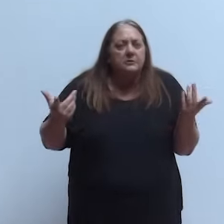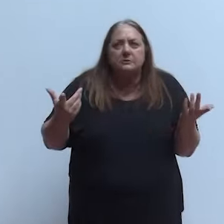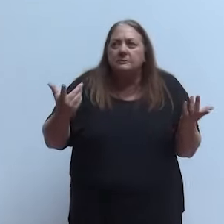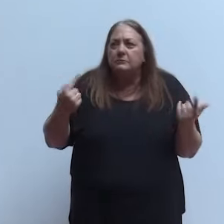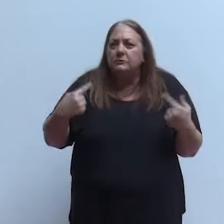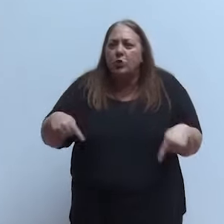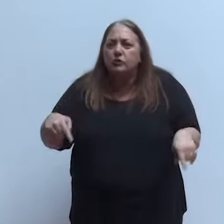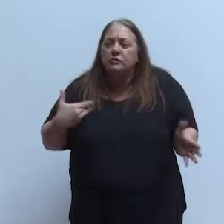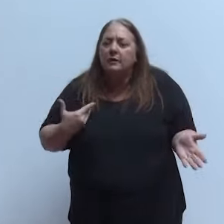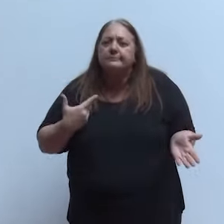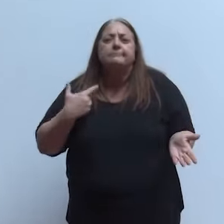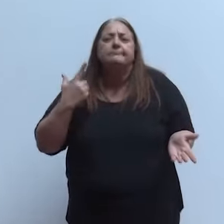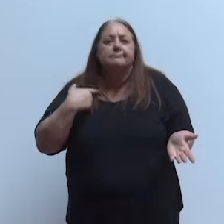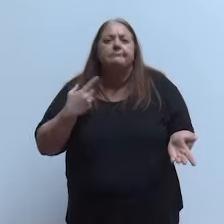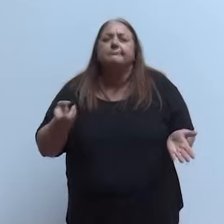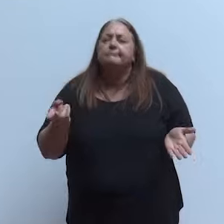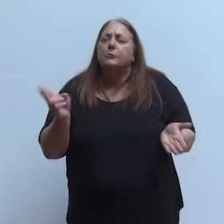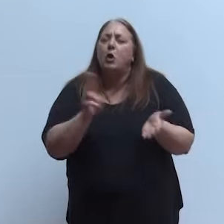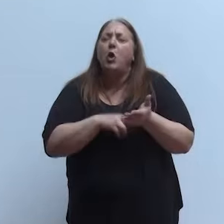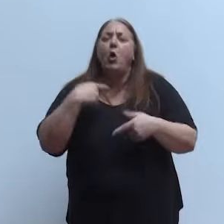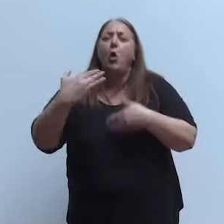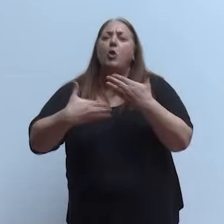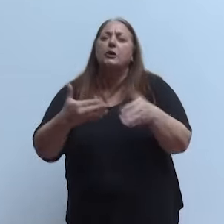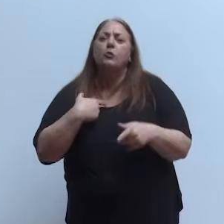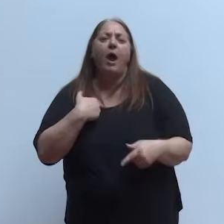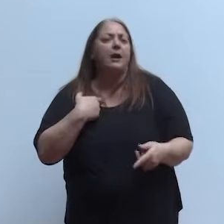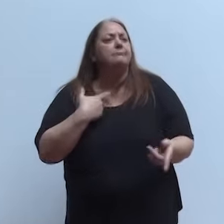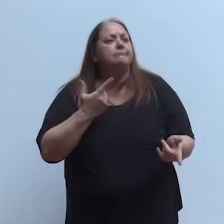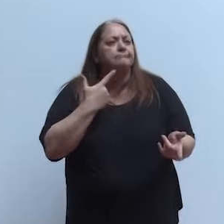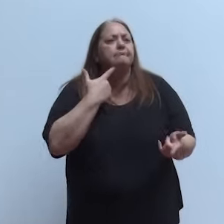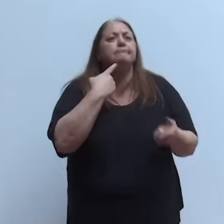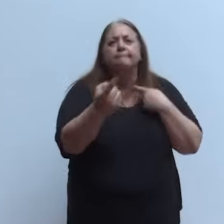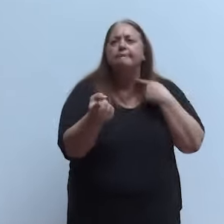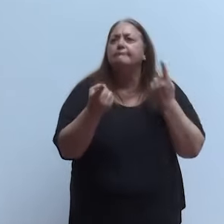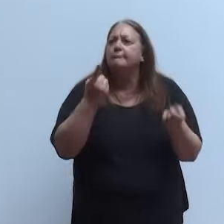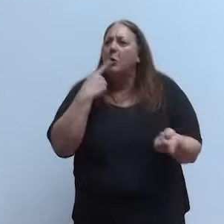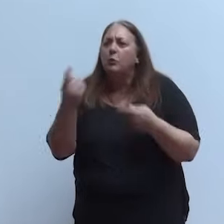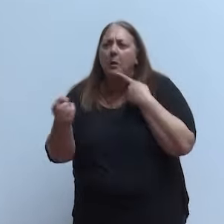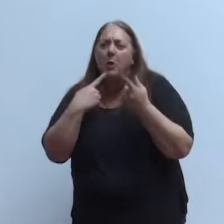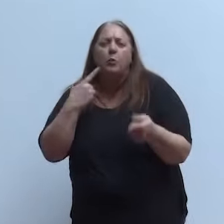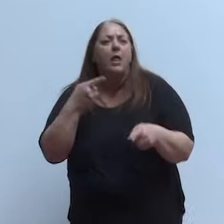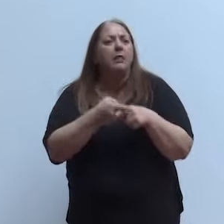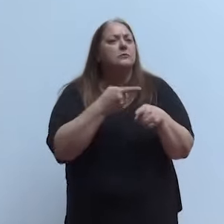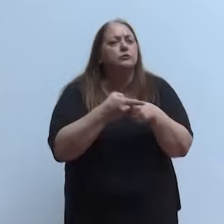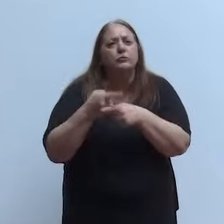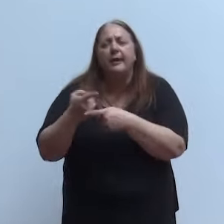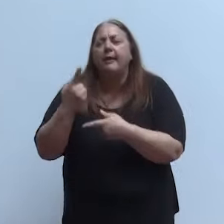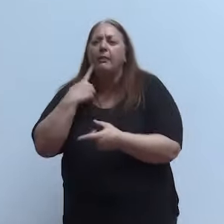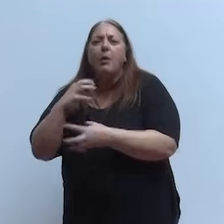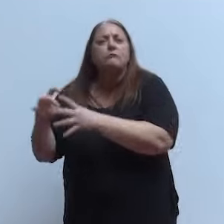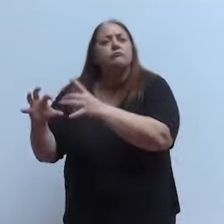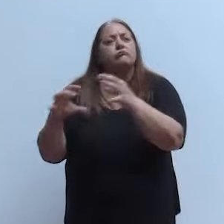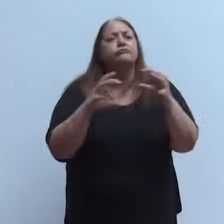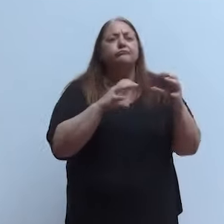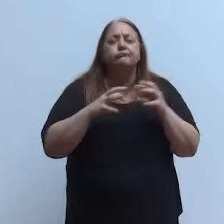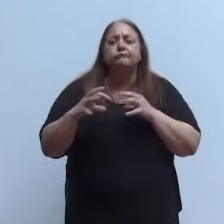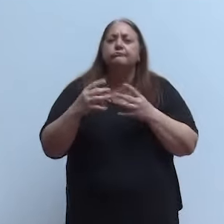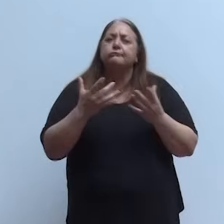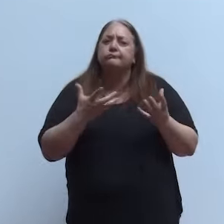seguir discutiendo principalmente eso para seguir discutiendo y para para poner nada al puntapié